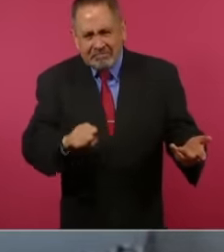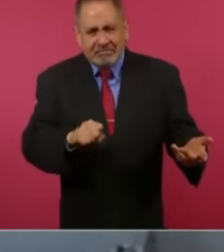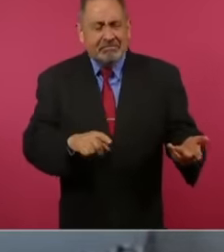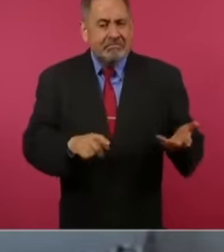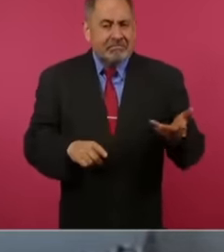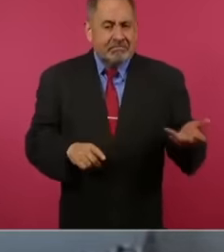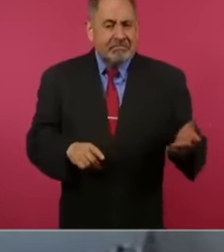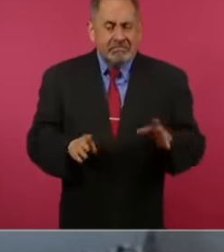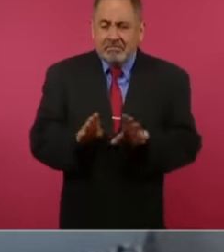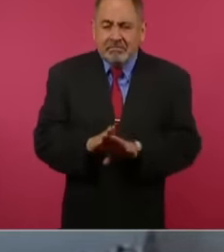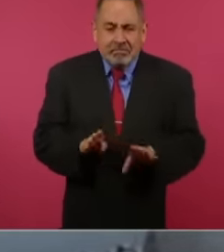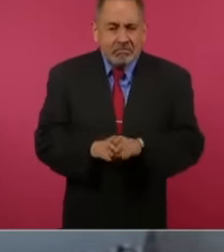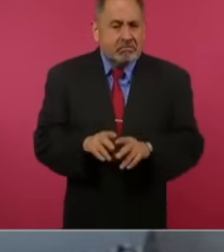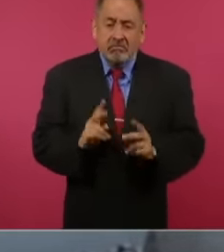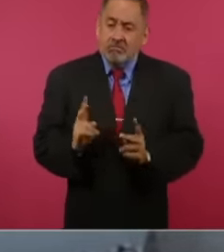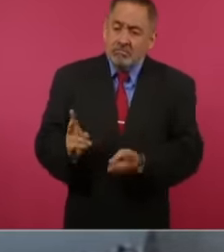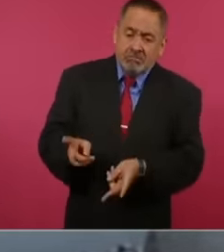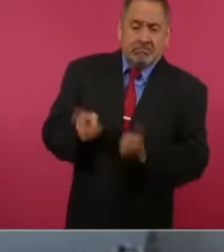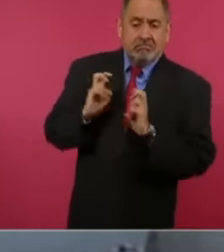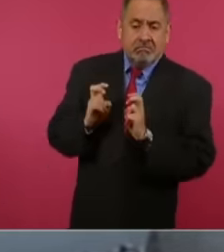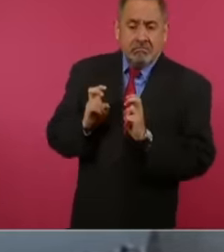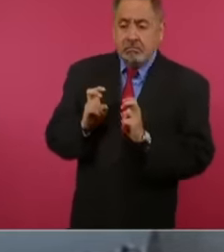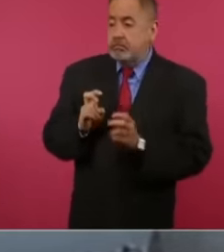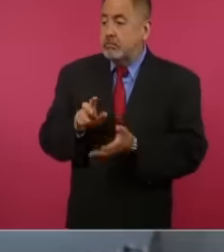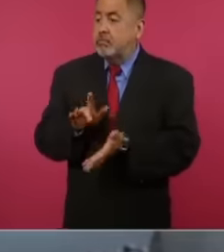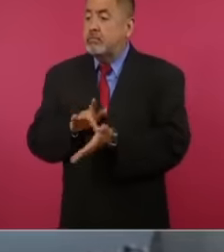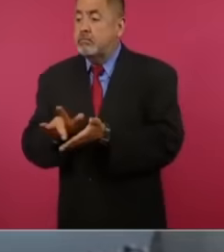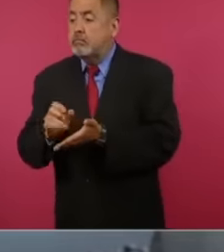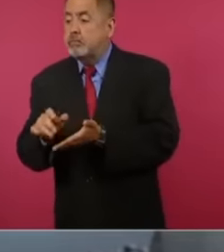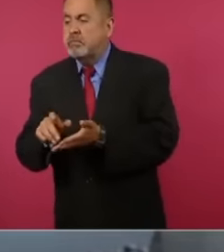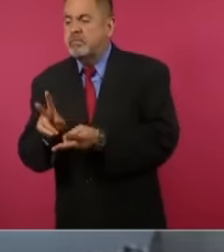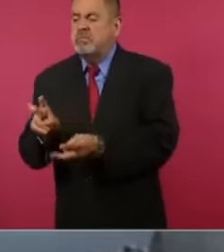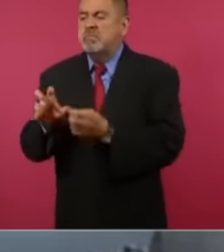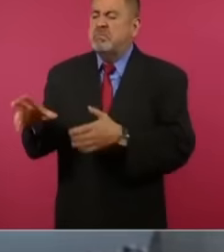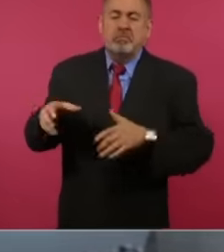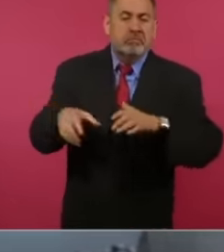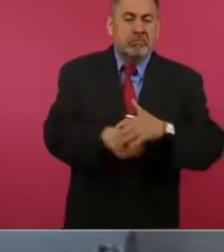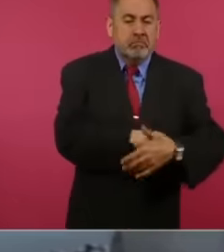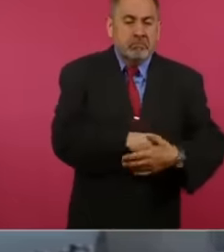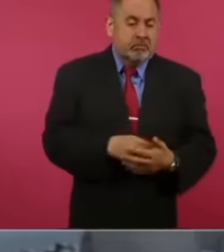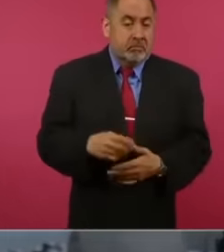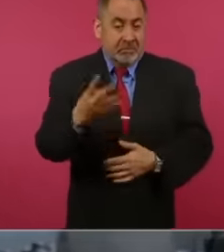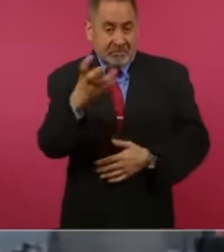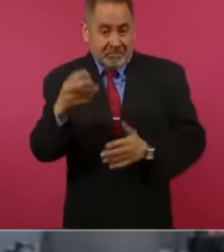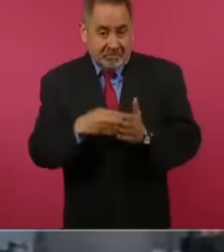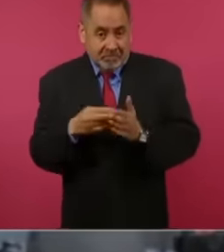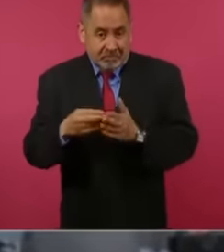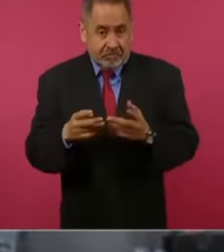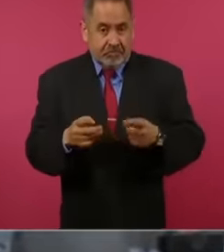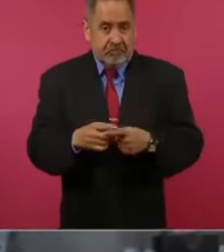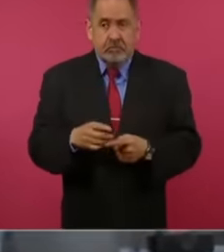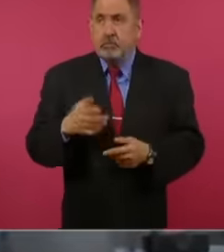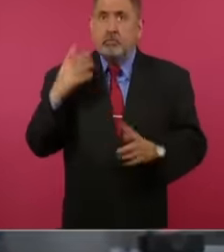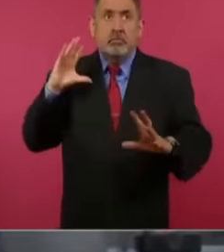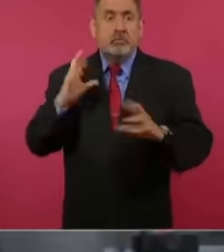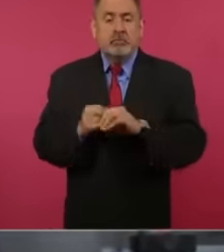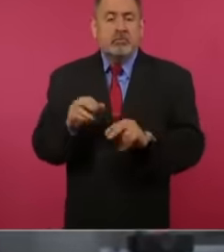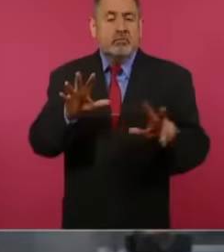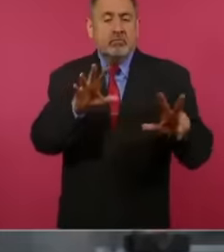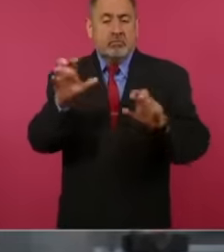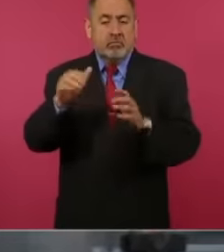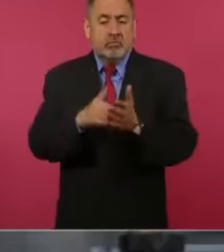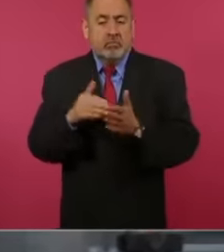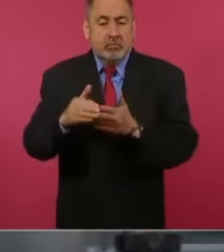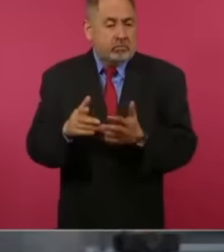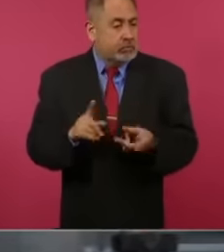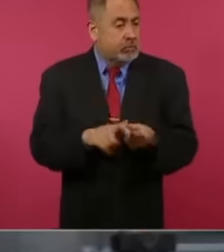son malos, porque ¿cómo se atreven a robarse el dinero del apoyo social? Bueno, 400 millones, a la fecha van como 800 millones de pesos